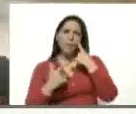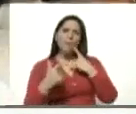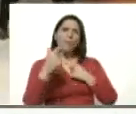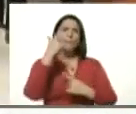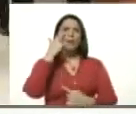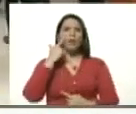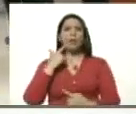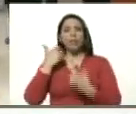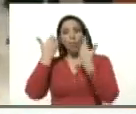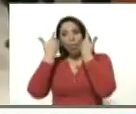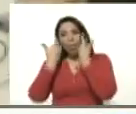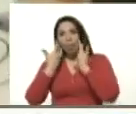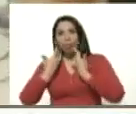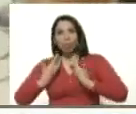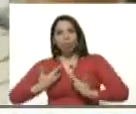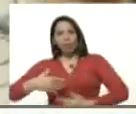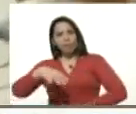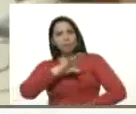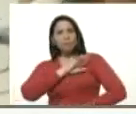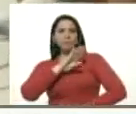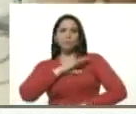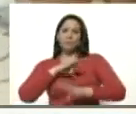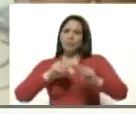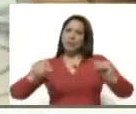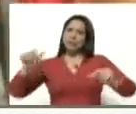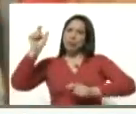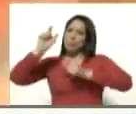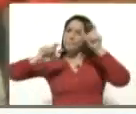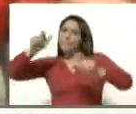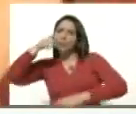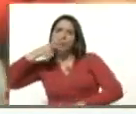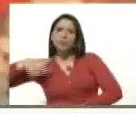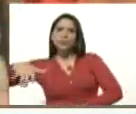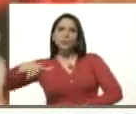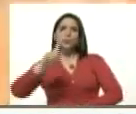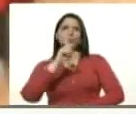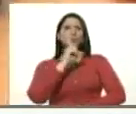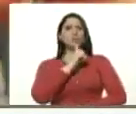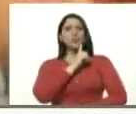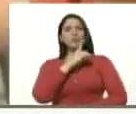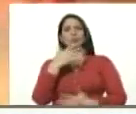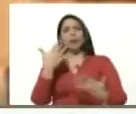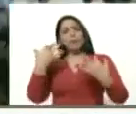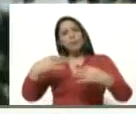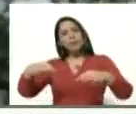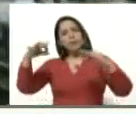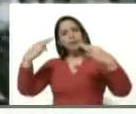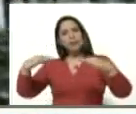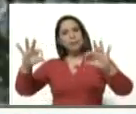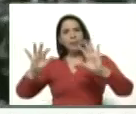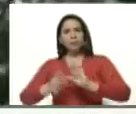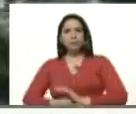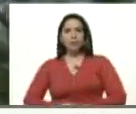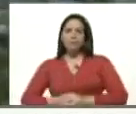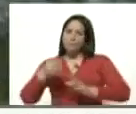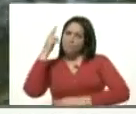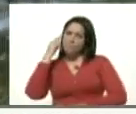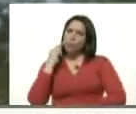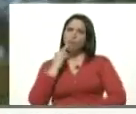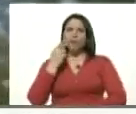sudor de mi tierra y de su gente, se llaman sencillamente